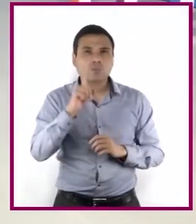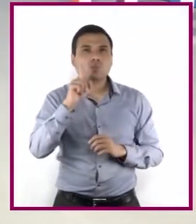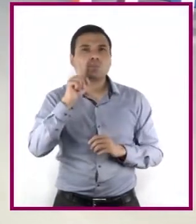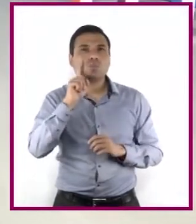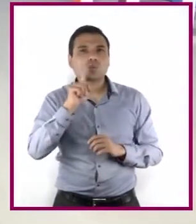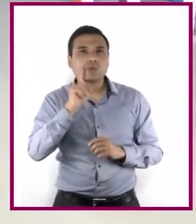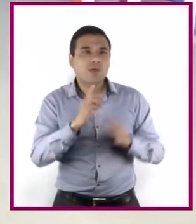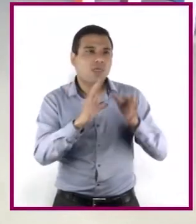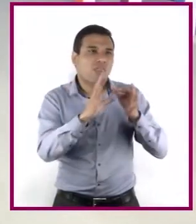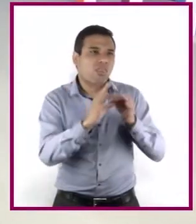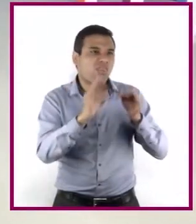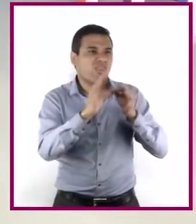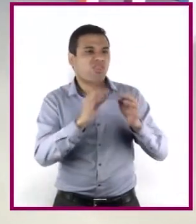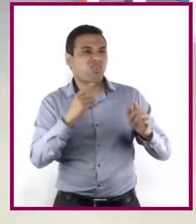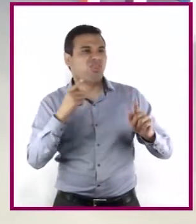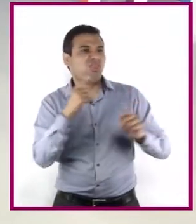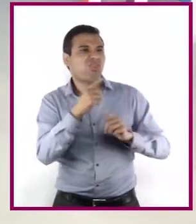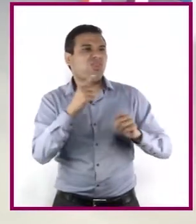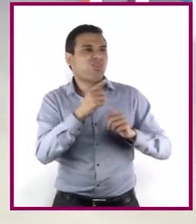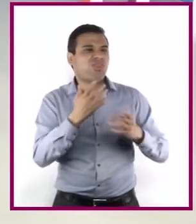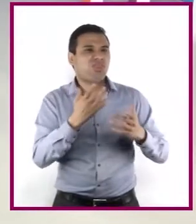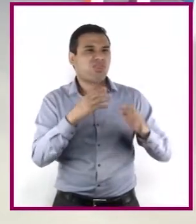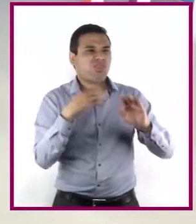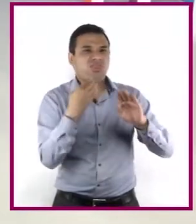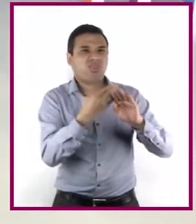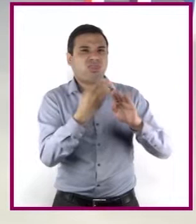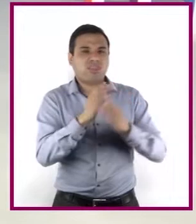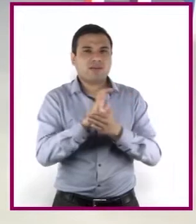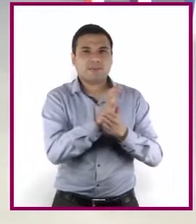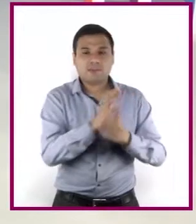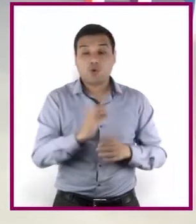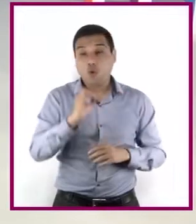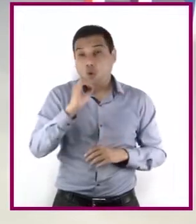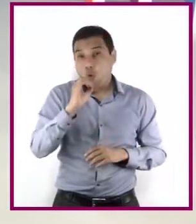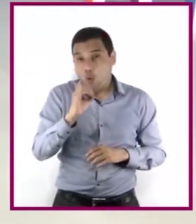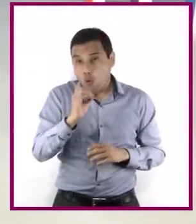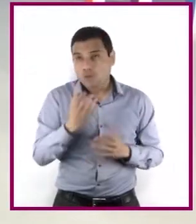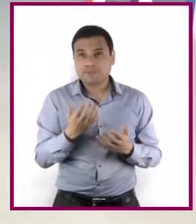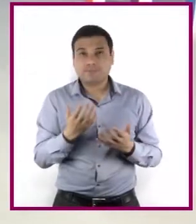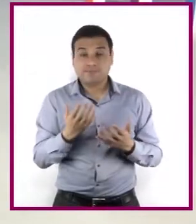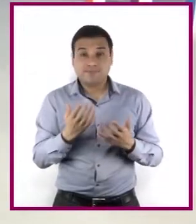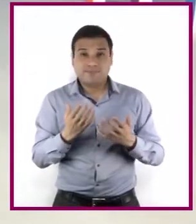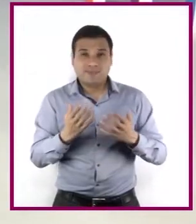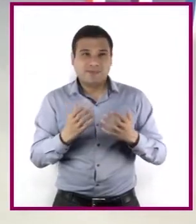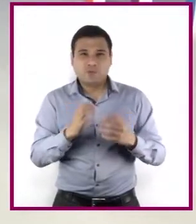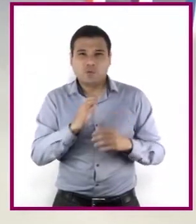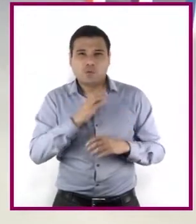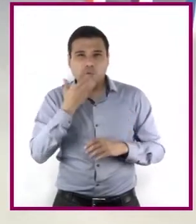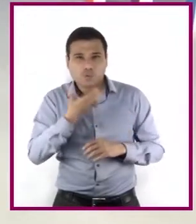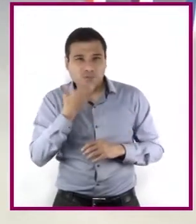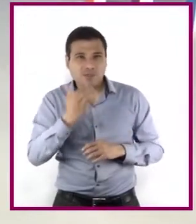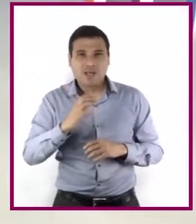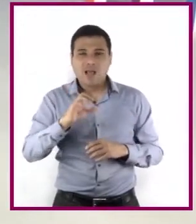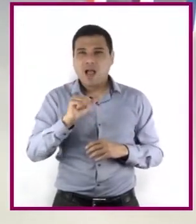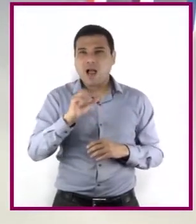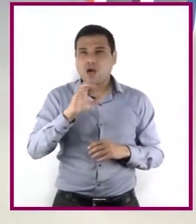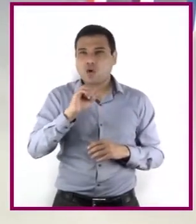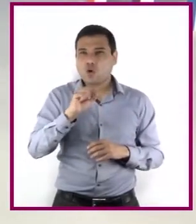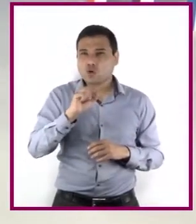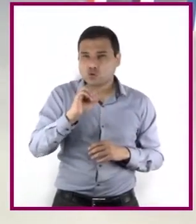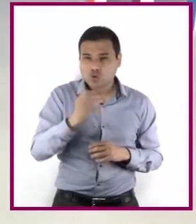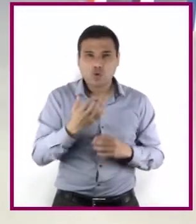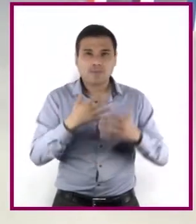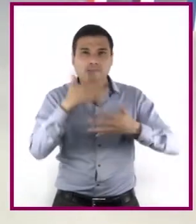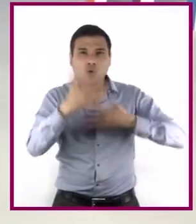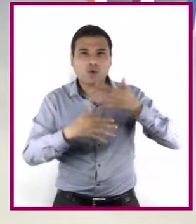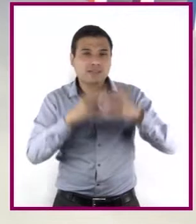expresiones estereotipadas y discriminatorias. Se realizan acosos callejeros, ataques físicos, violencia sexual